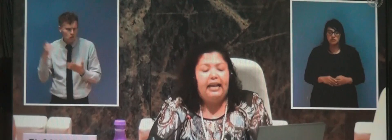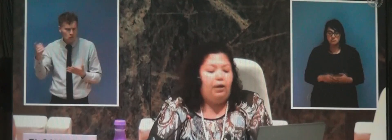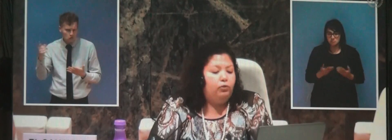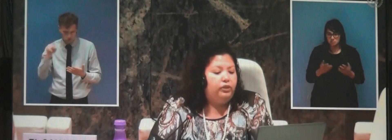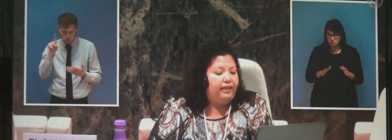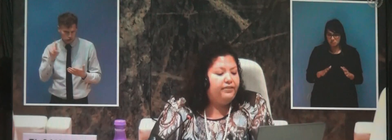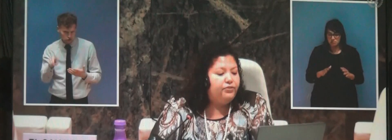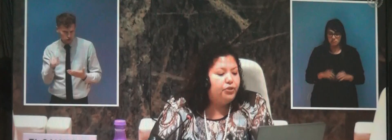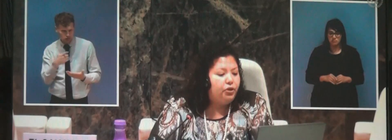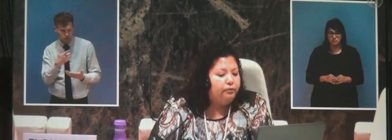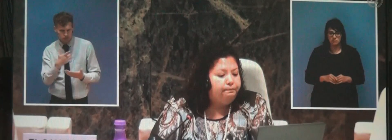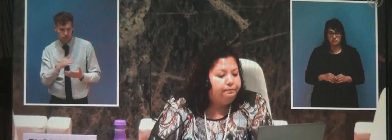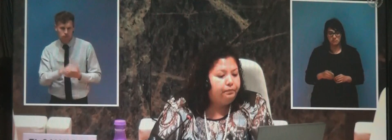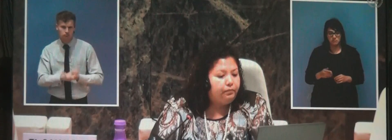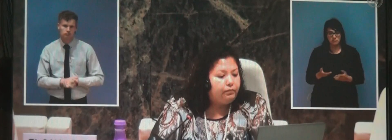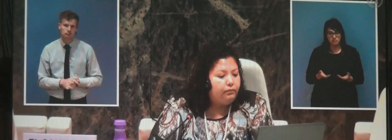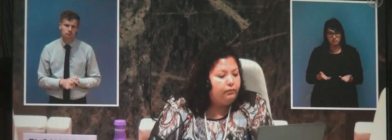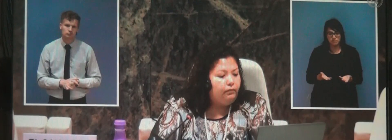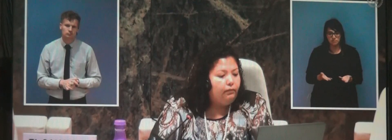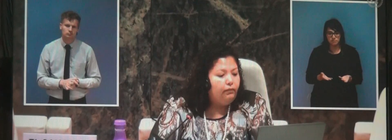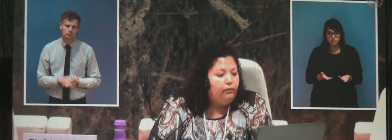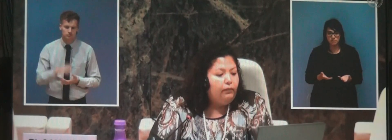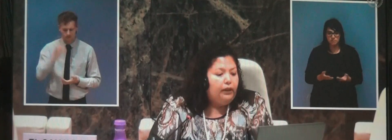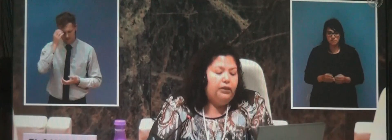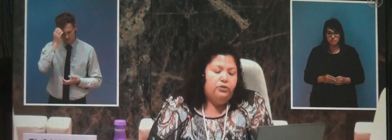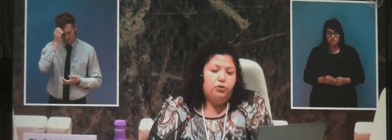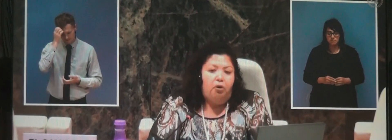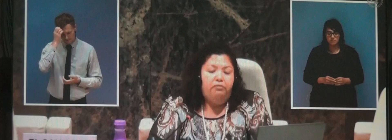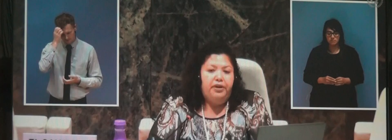hacían la contradicción